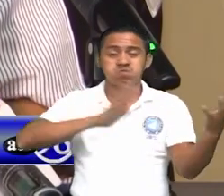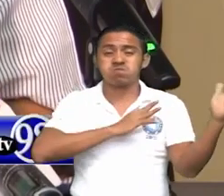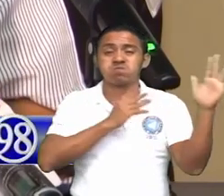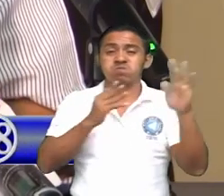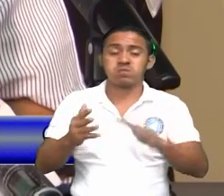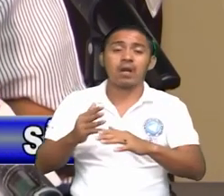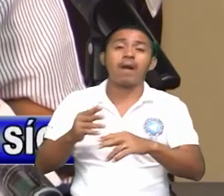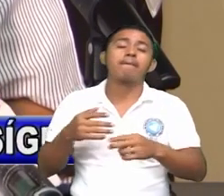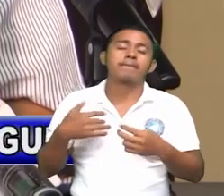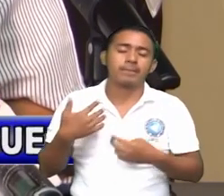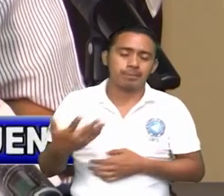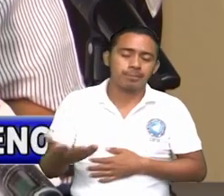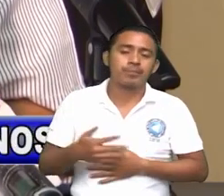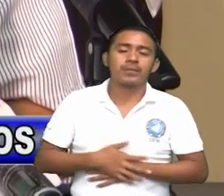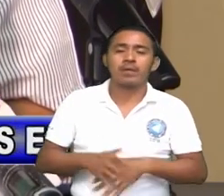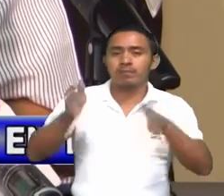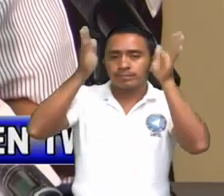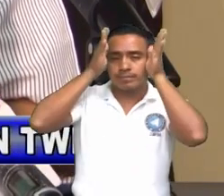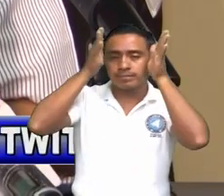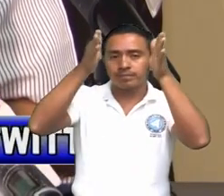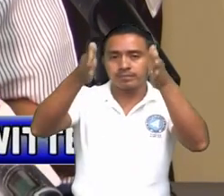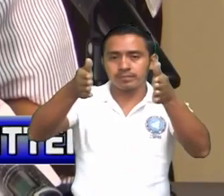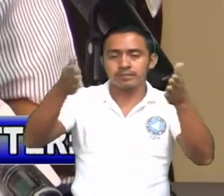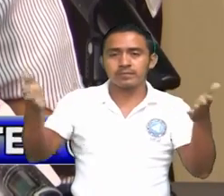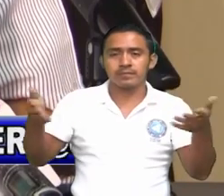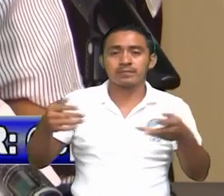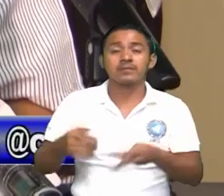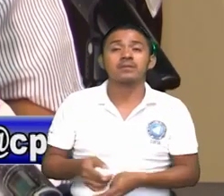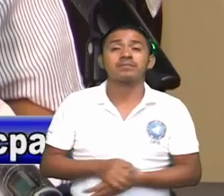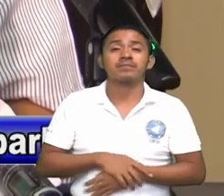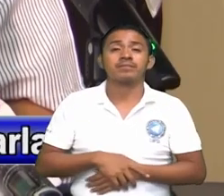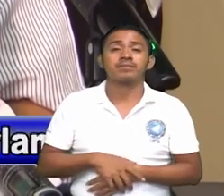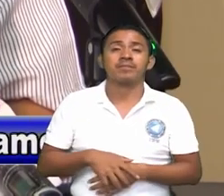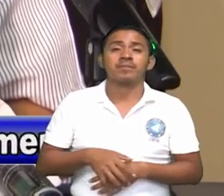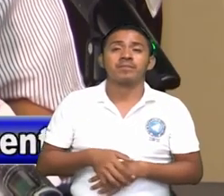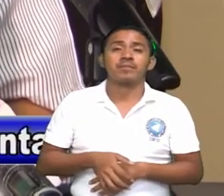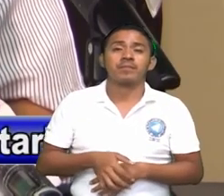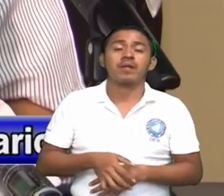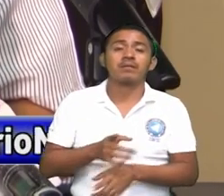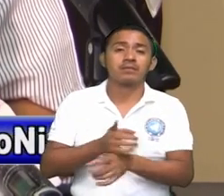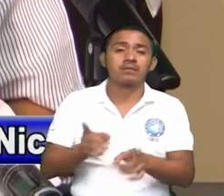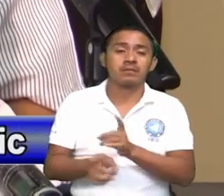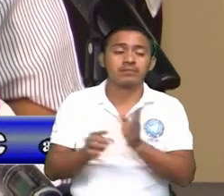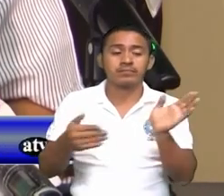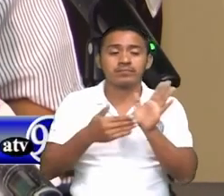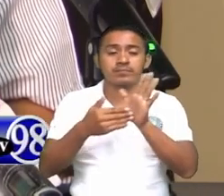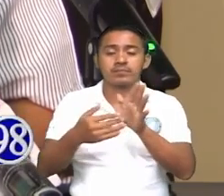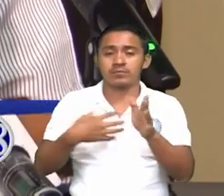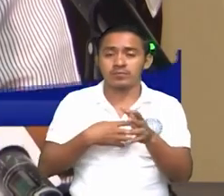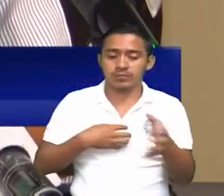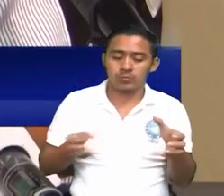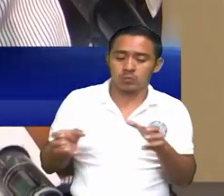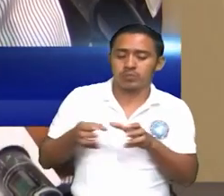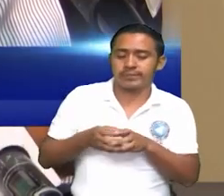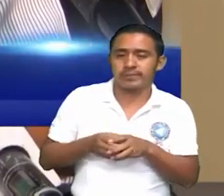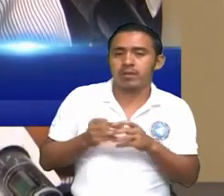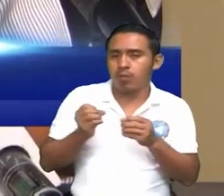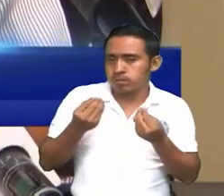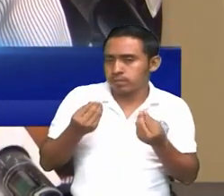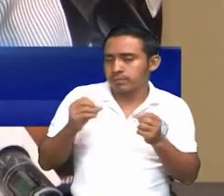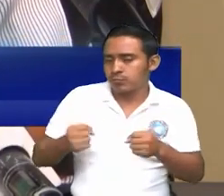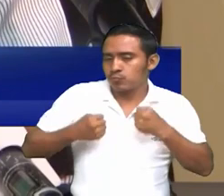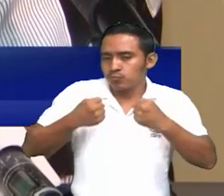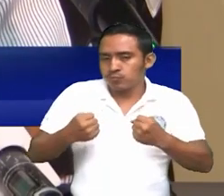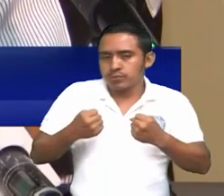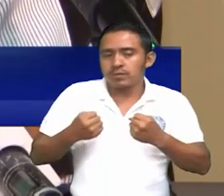tanto, estemos un poco atentos que de presentarse en nuestras comunidades lluvias muy fuertes